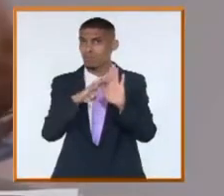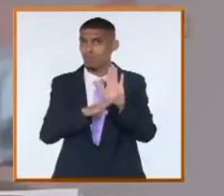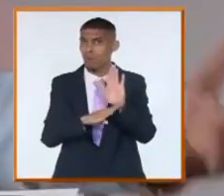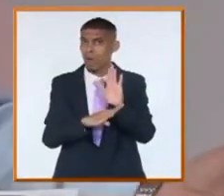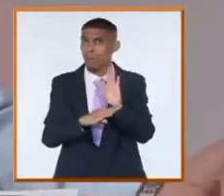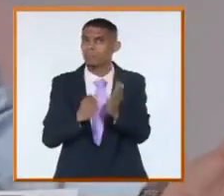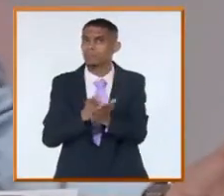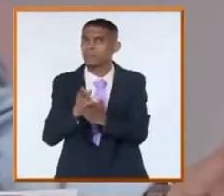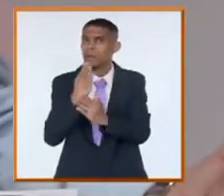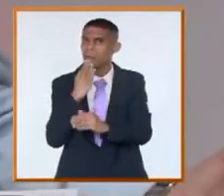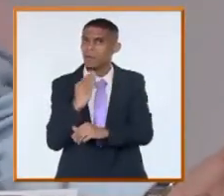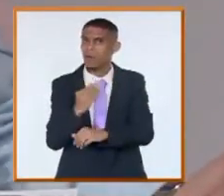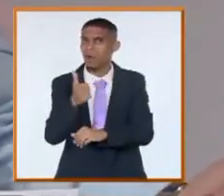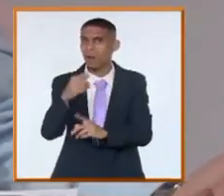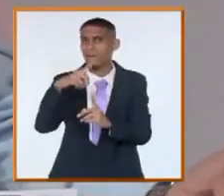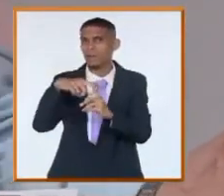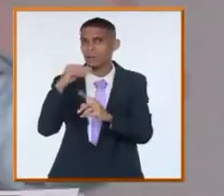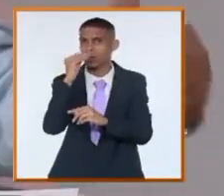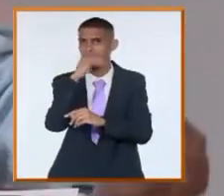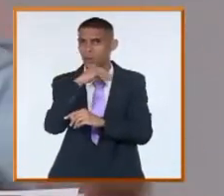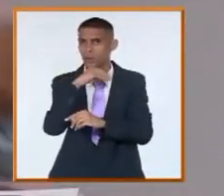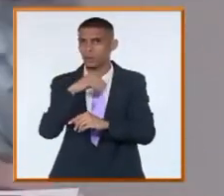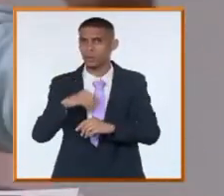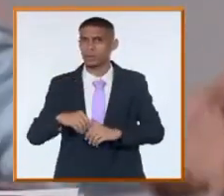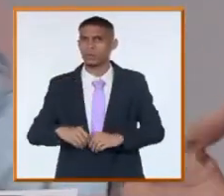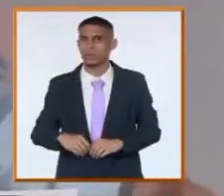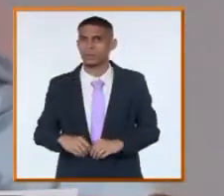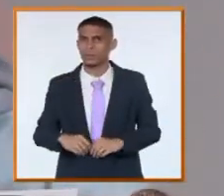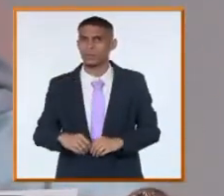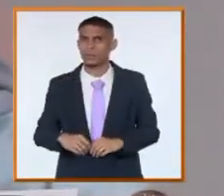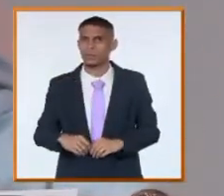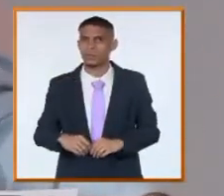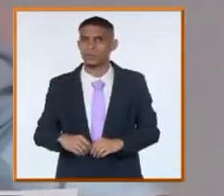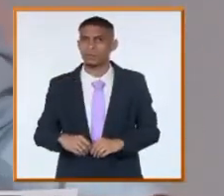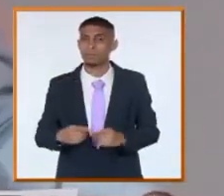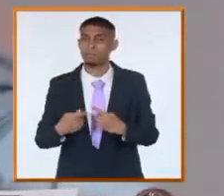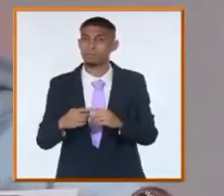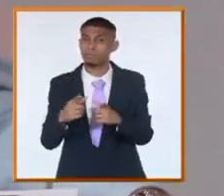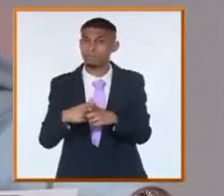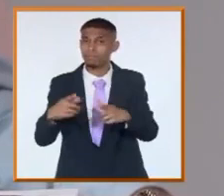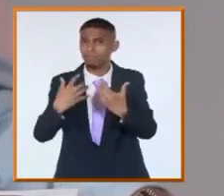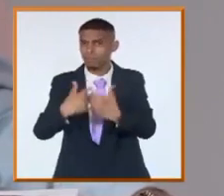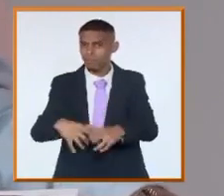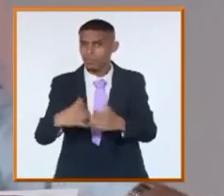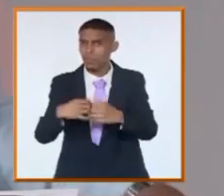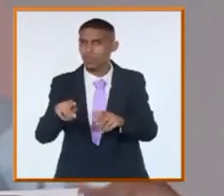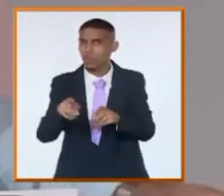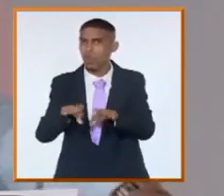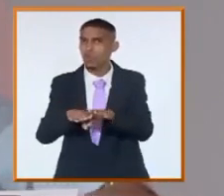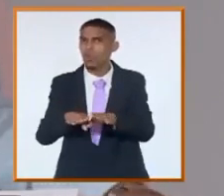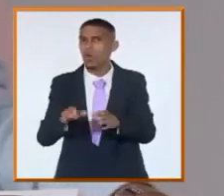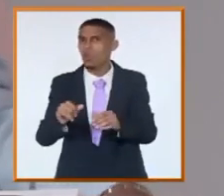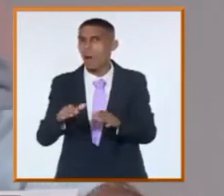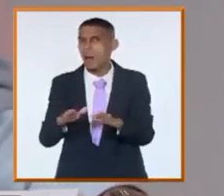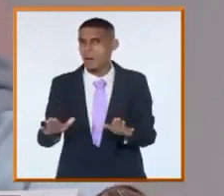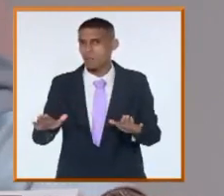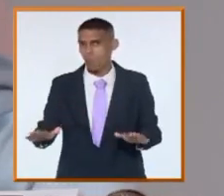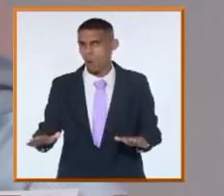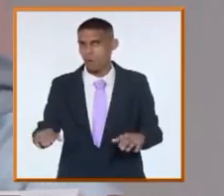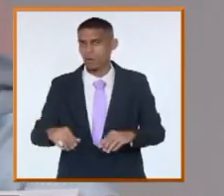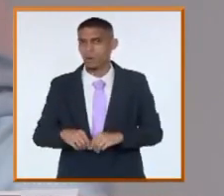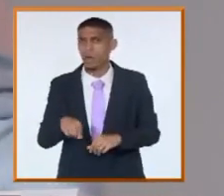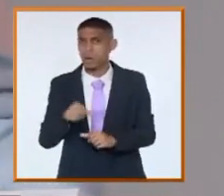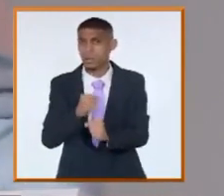mejorando la tecnología del mueble Pero además incrementar la producción de estos muebles que están haciendo algunos trabajos